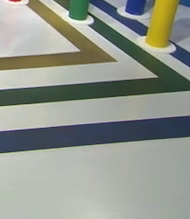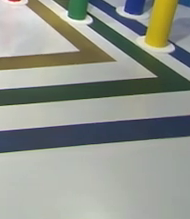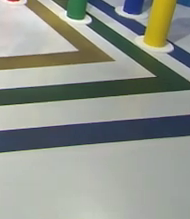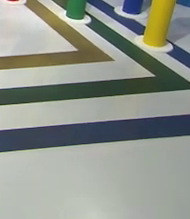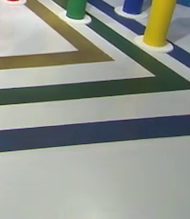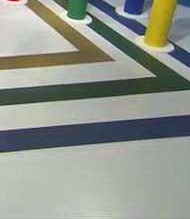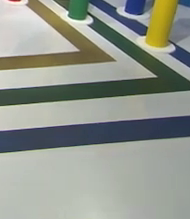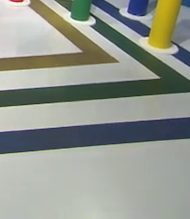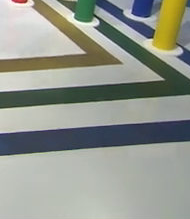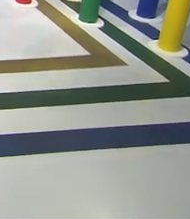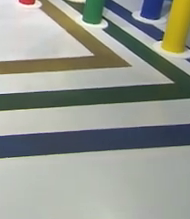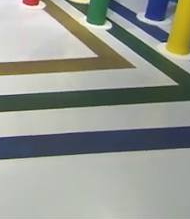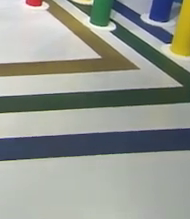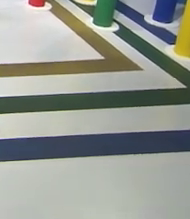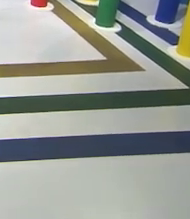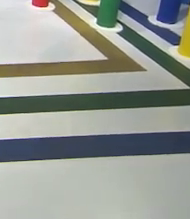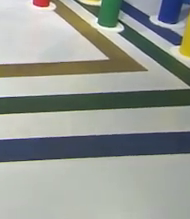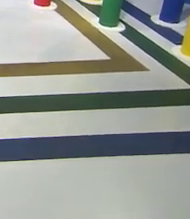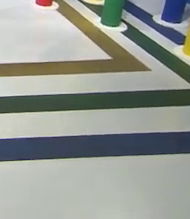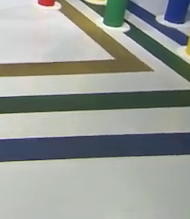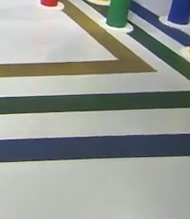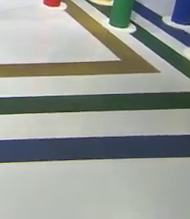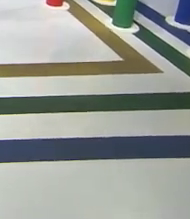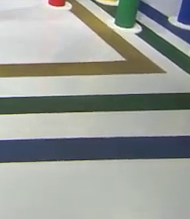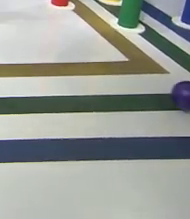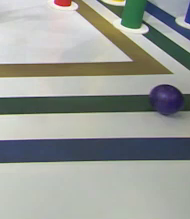bolito por favor pase el vecino